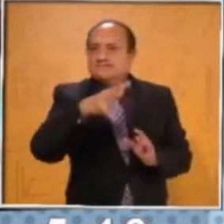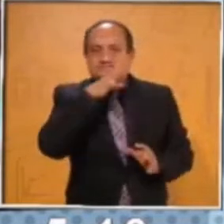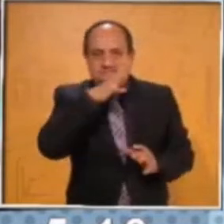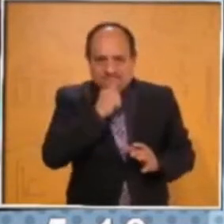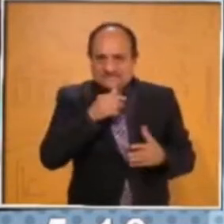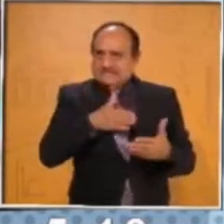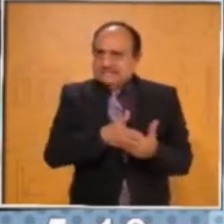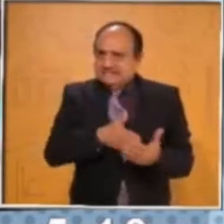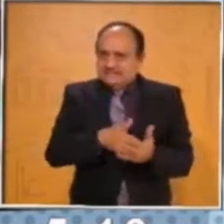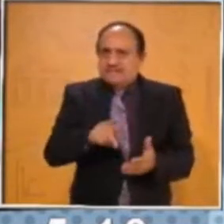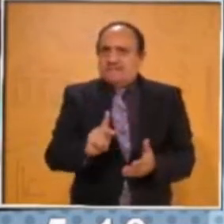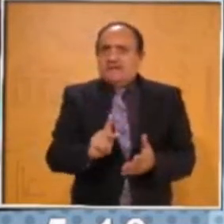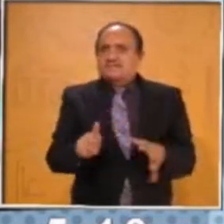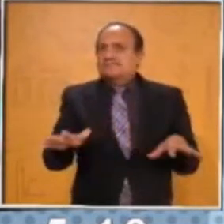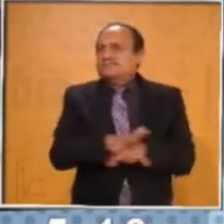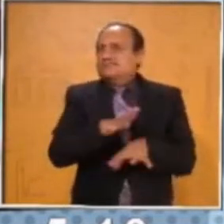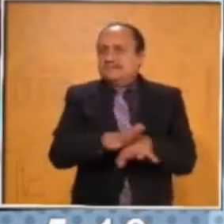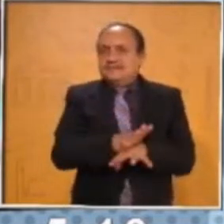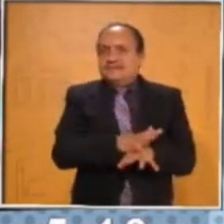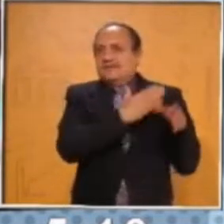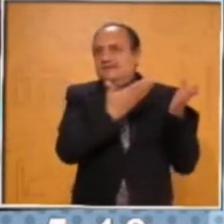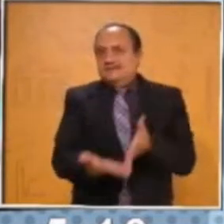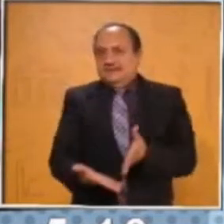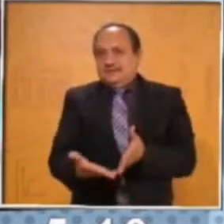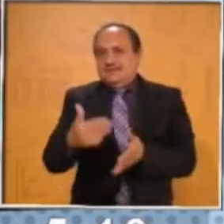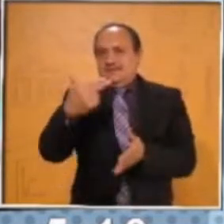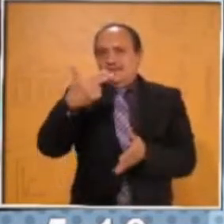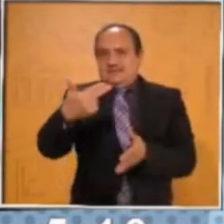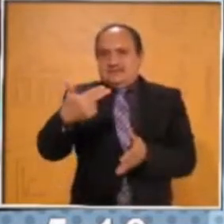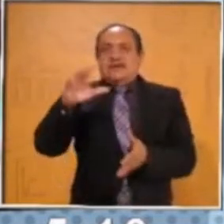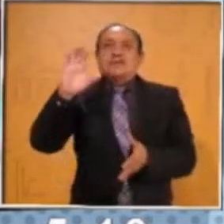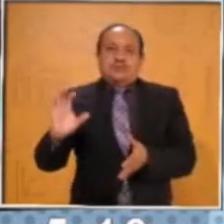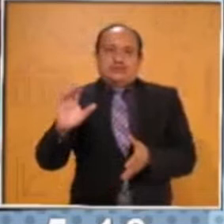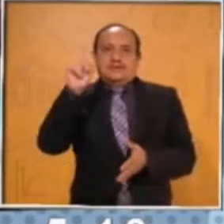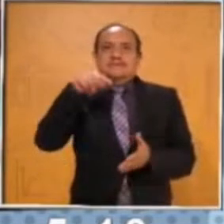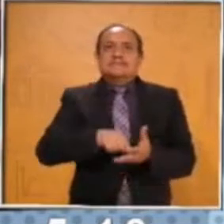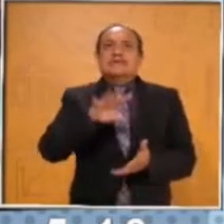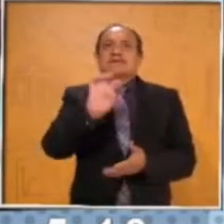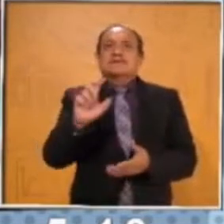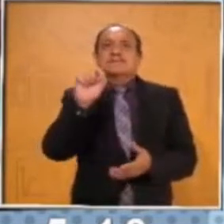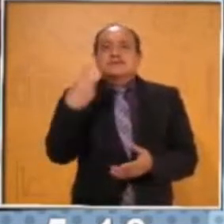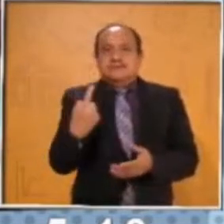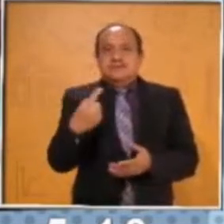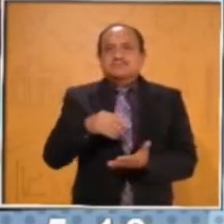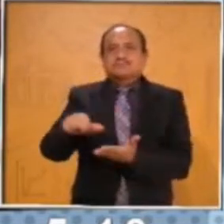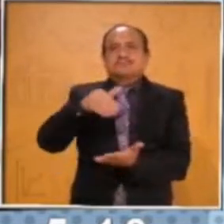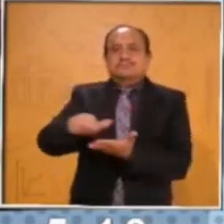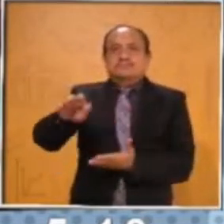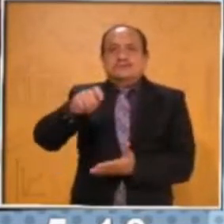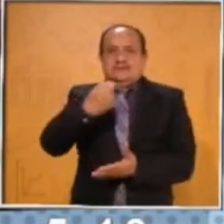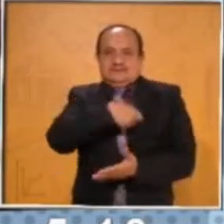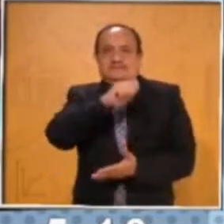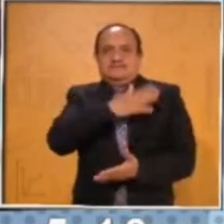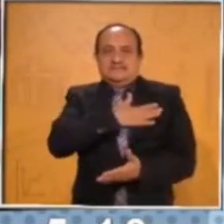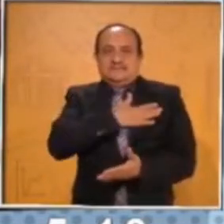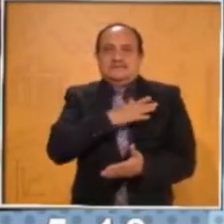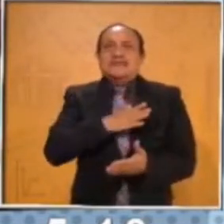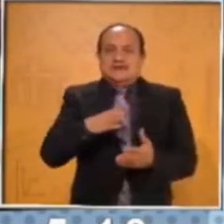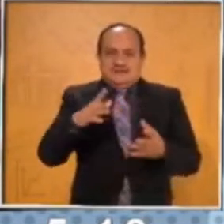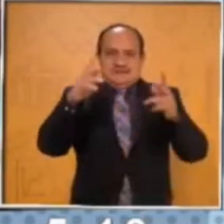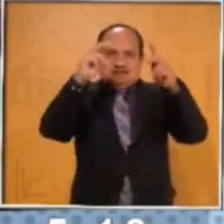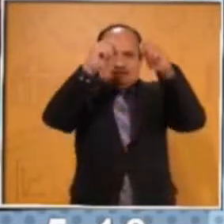víctimas, pero todo cambió con la llegada de Cortés en 1521. Tras la expulsión de los españoles de